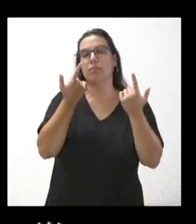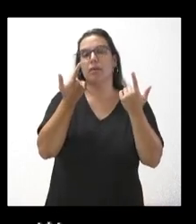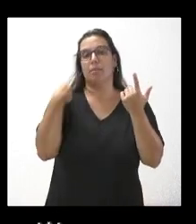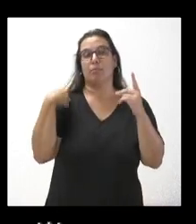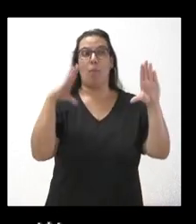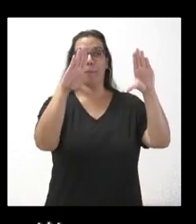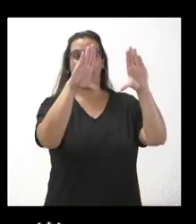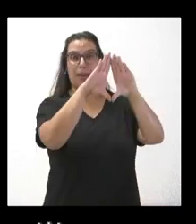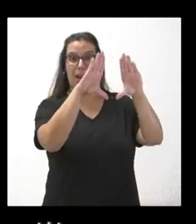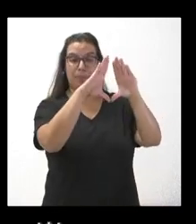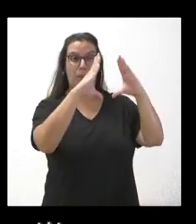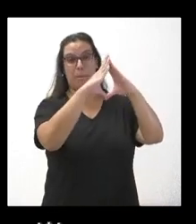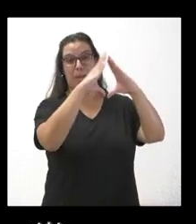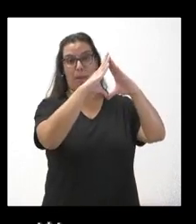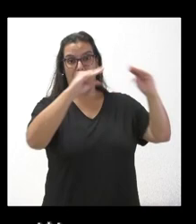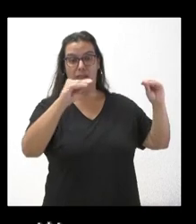usted la sabe. Si nos puede decir